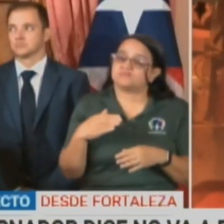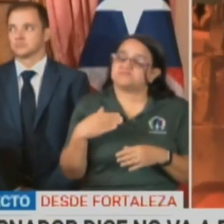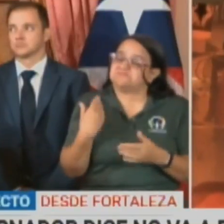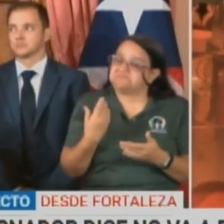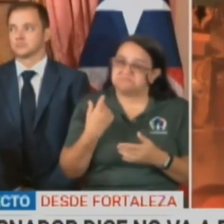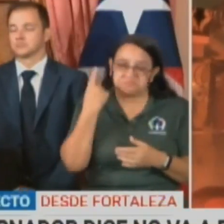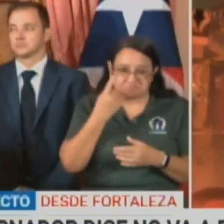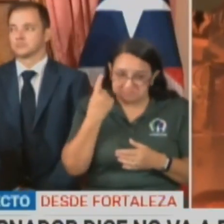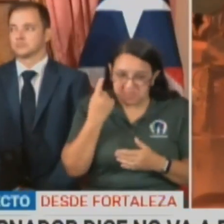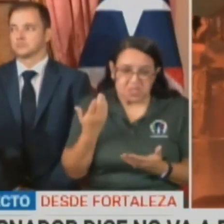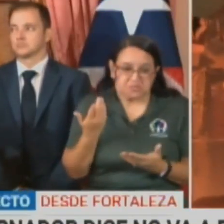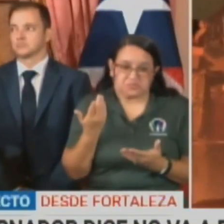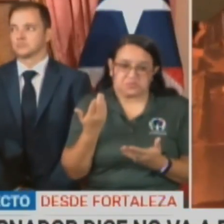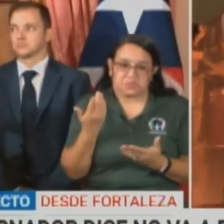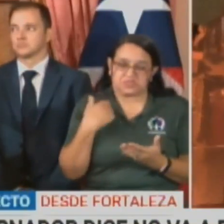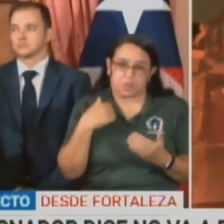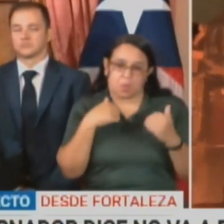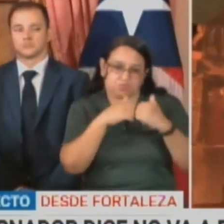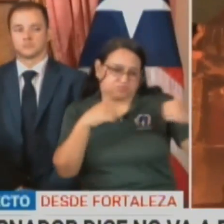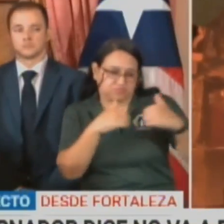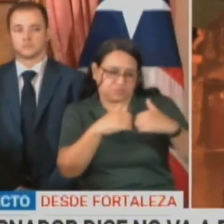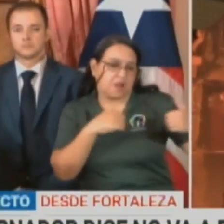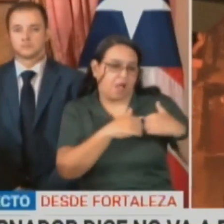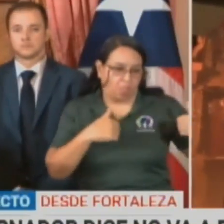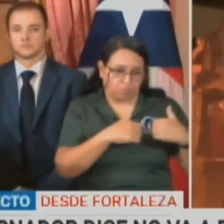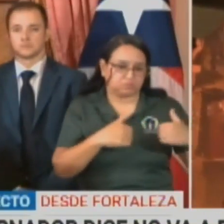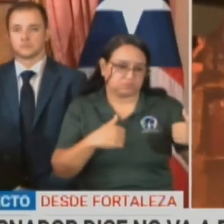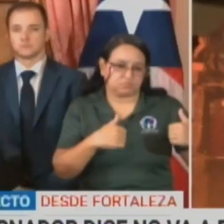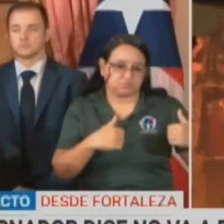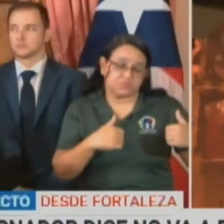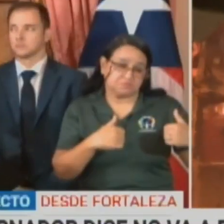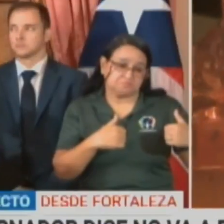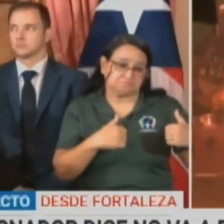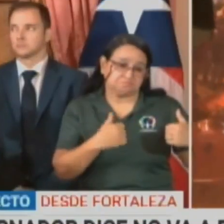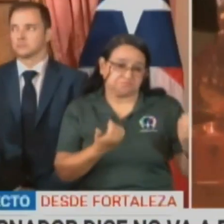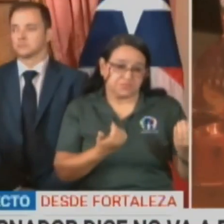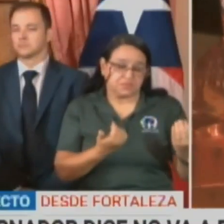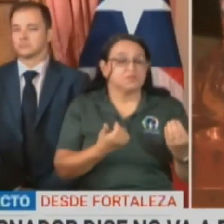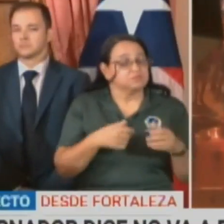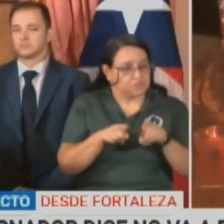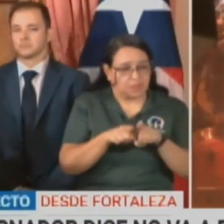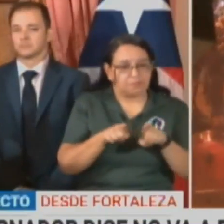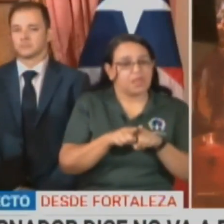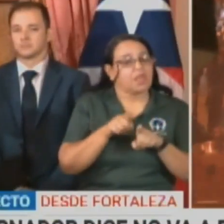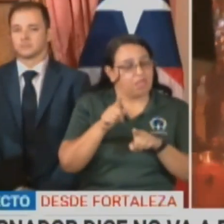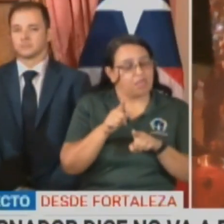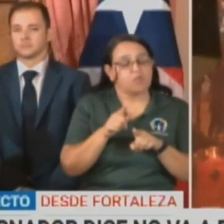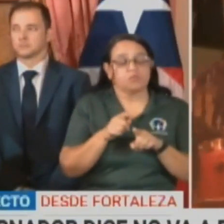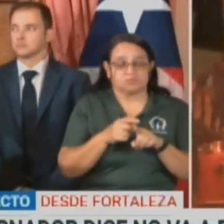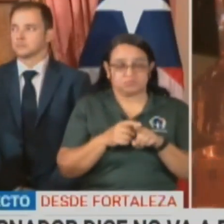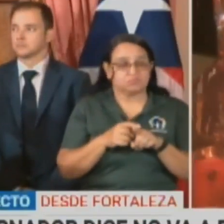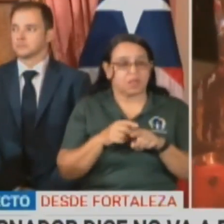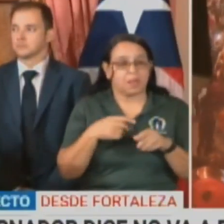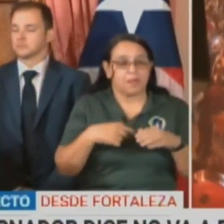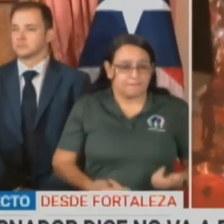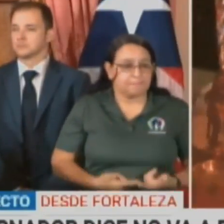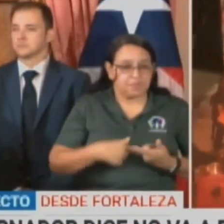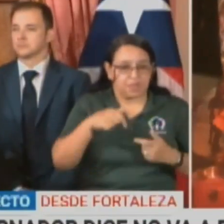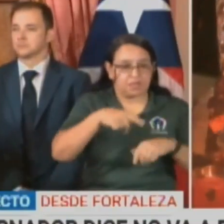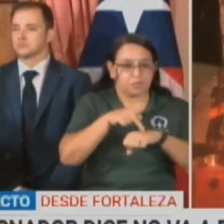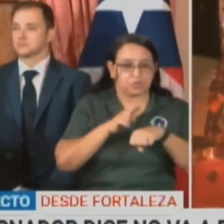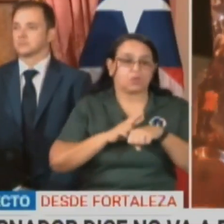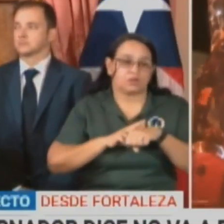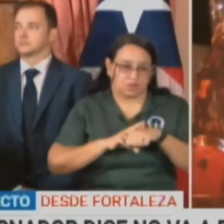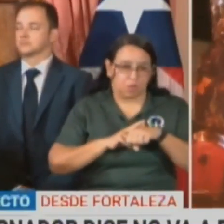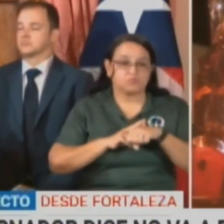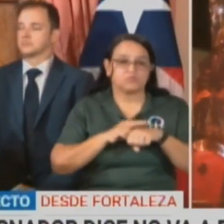hacer esa segregación de ellos. Son ciudadanos de Puerto Rico, sean lo que sean, ¿verdad?